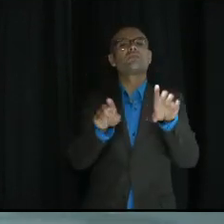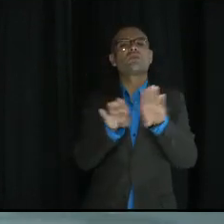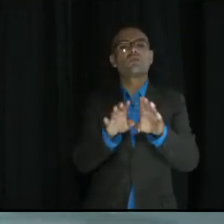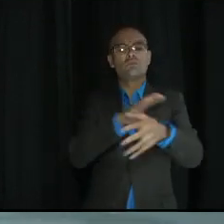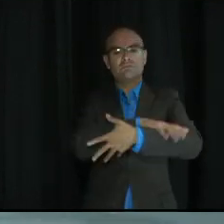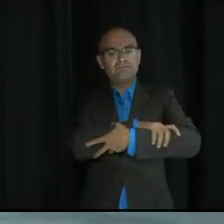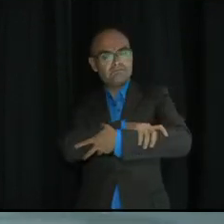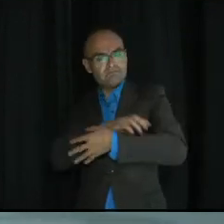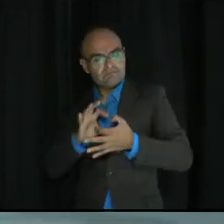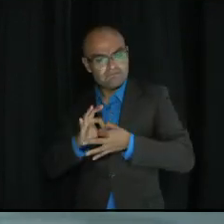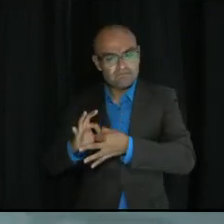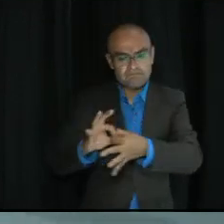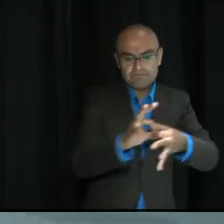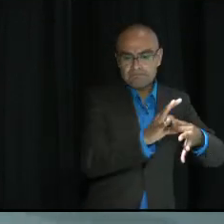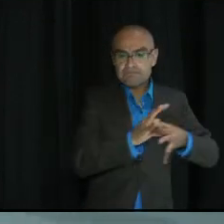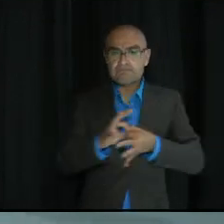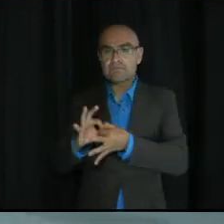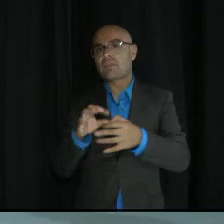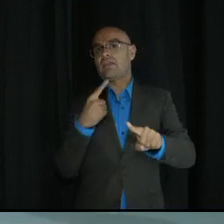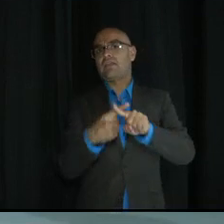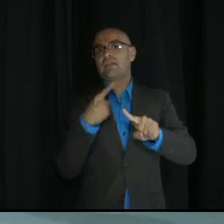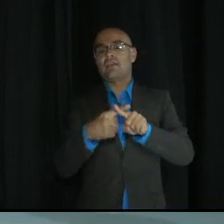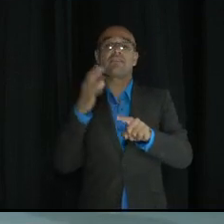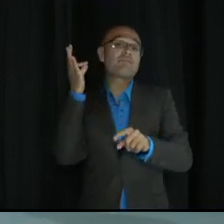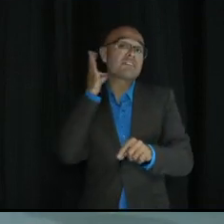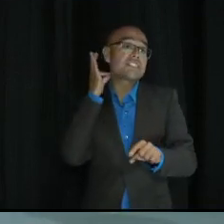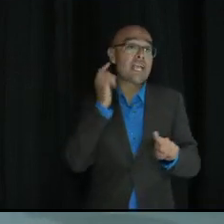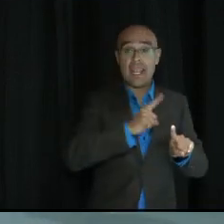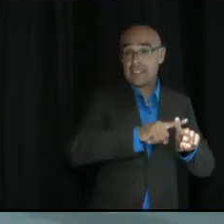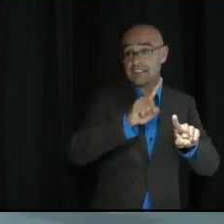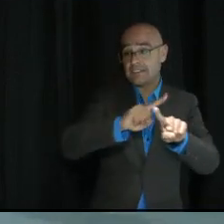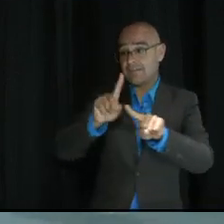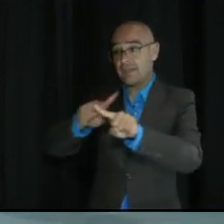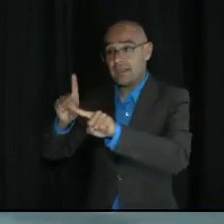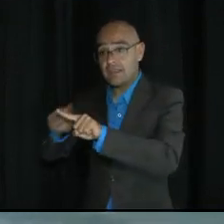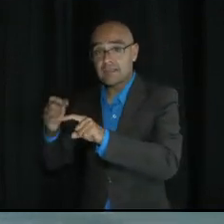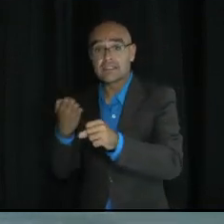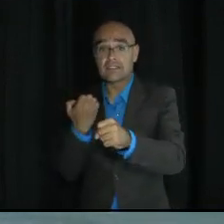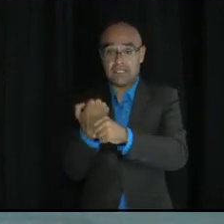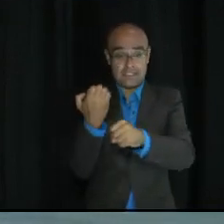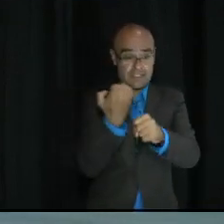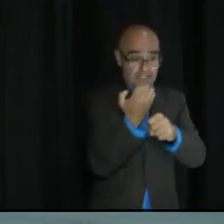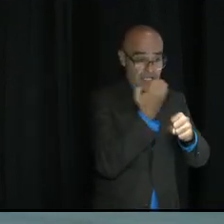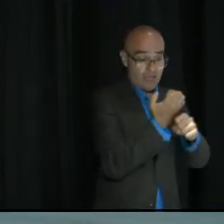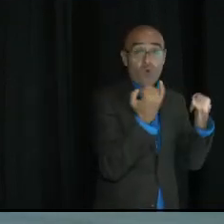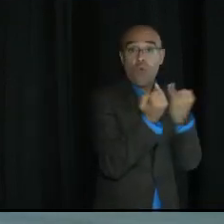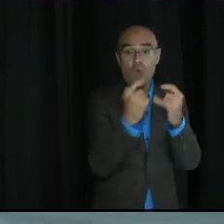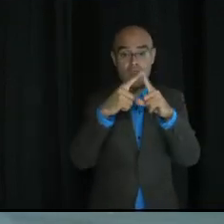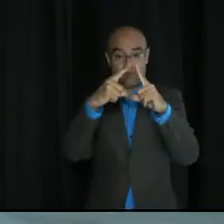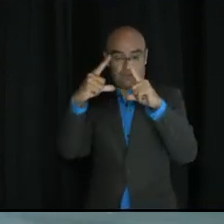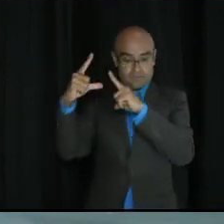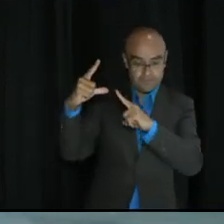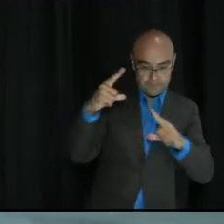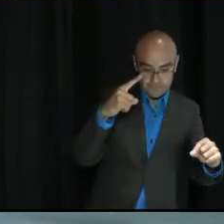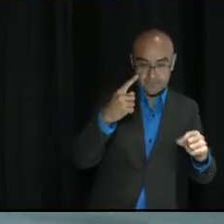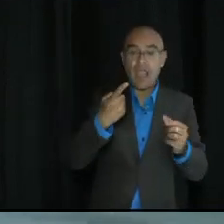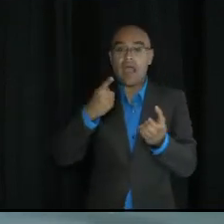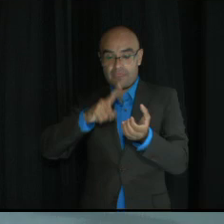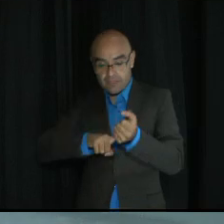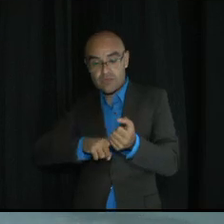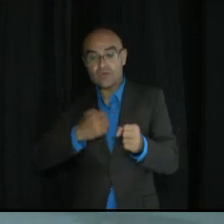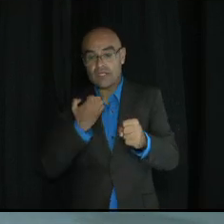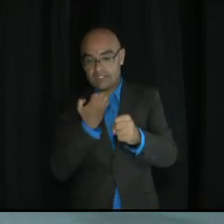debe de existir entre fiscalías tanto a nivel de la República como al interior del Estado.